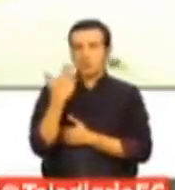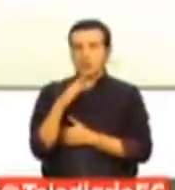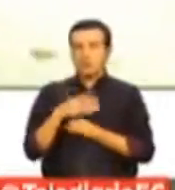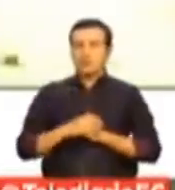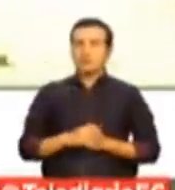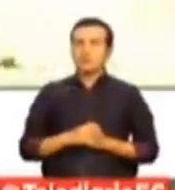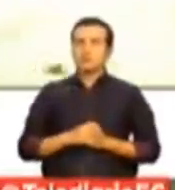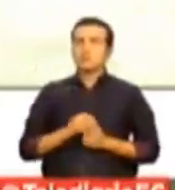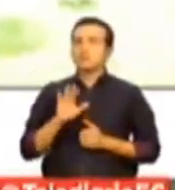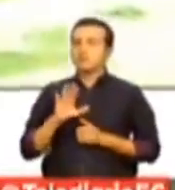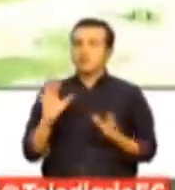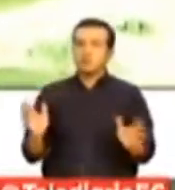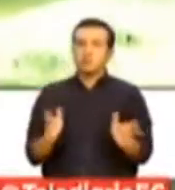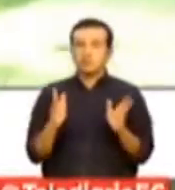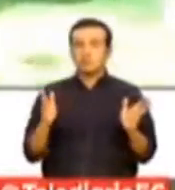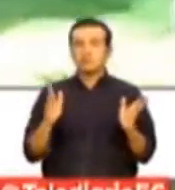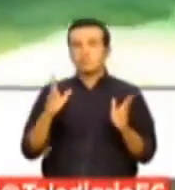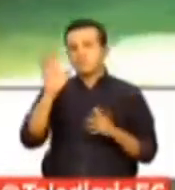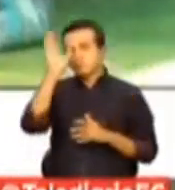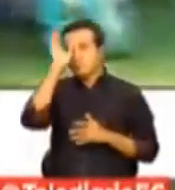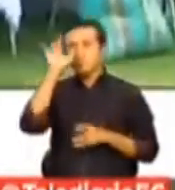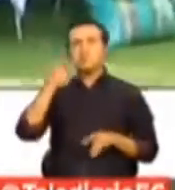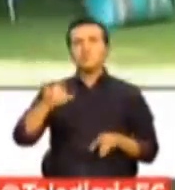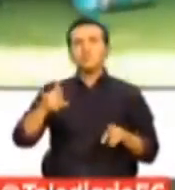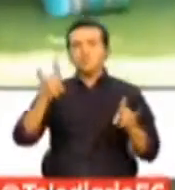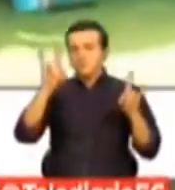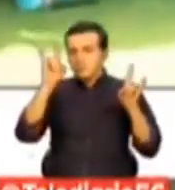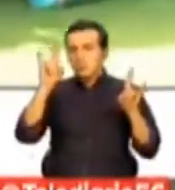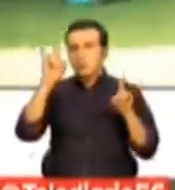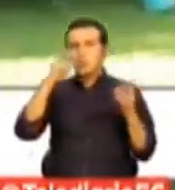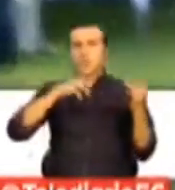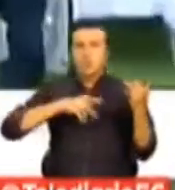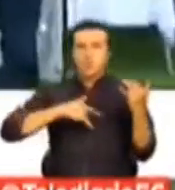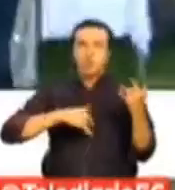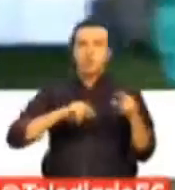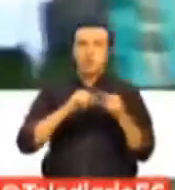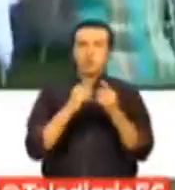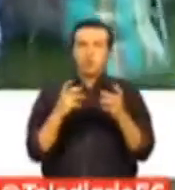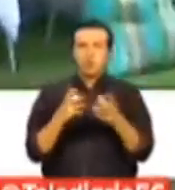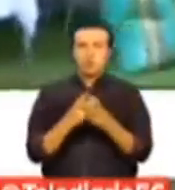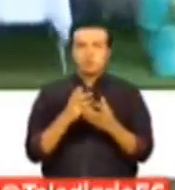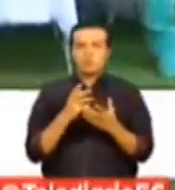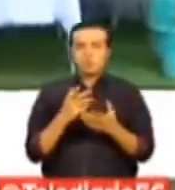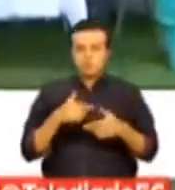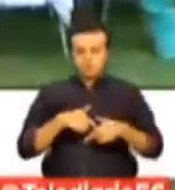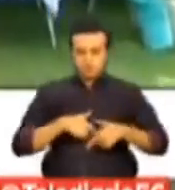pues están fomentando lo que es la cultura del rock, varios de los grupos en estos